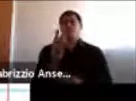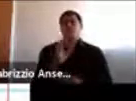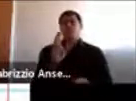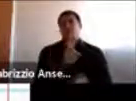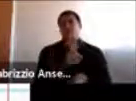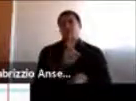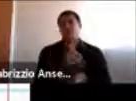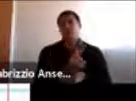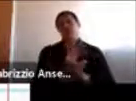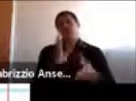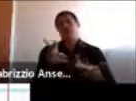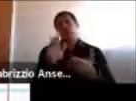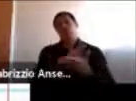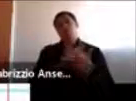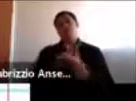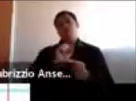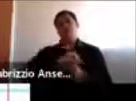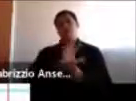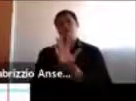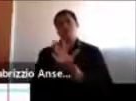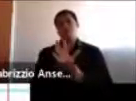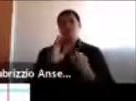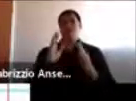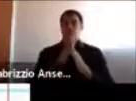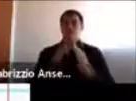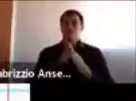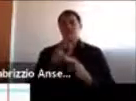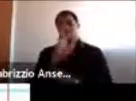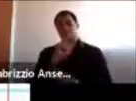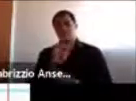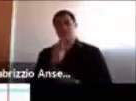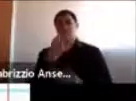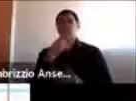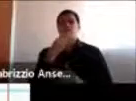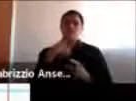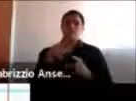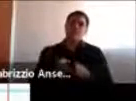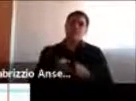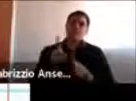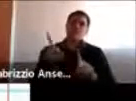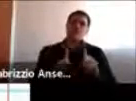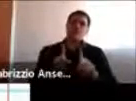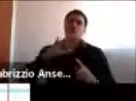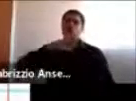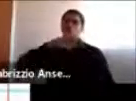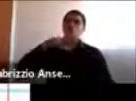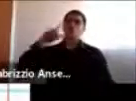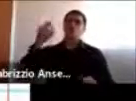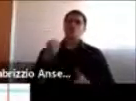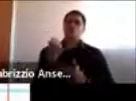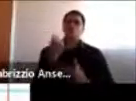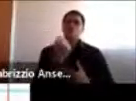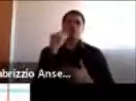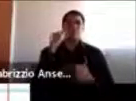este momento en esos tiempos en la casa la mamá o como decía Ricardo al principio un hermano o alguien que pueda ayudar a los niños